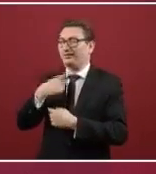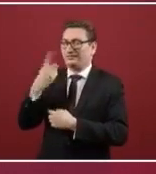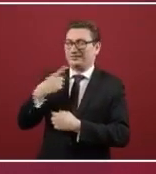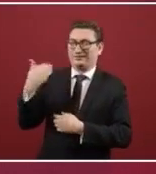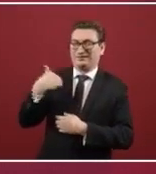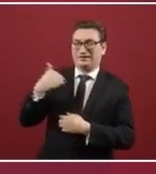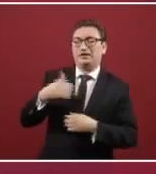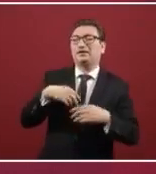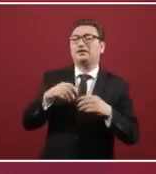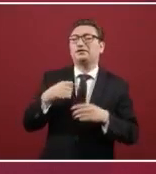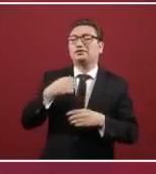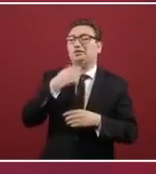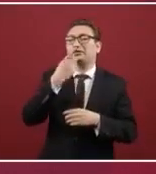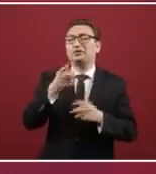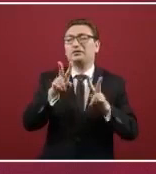cuando hablo de que